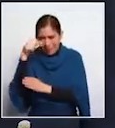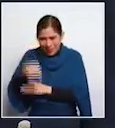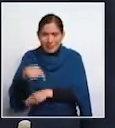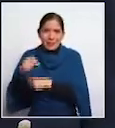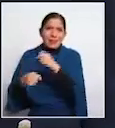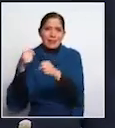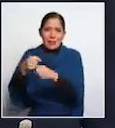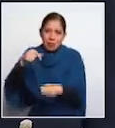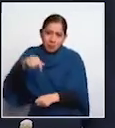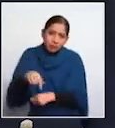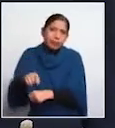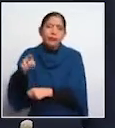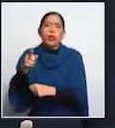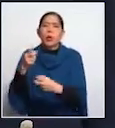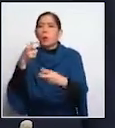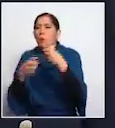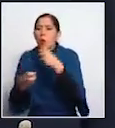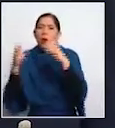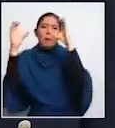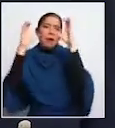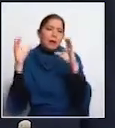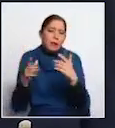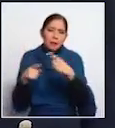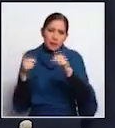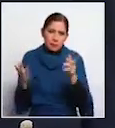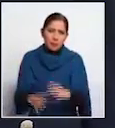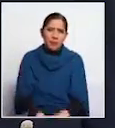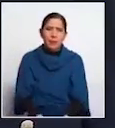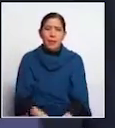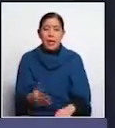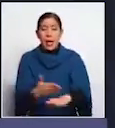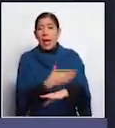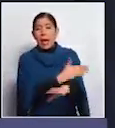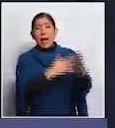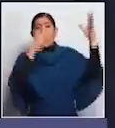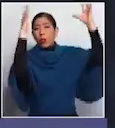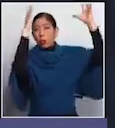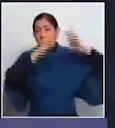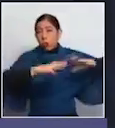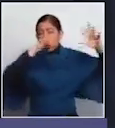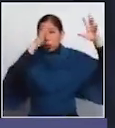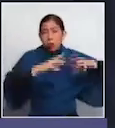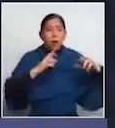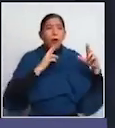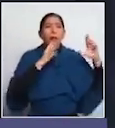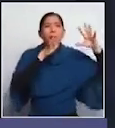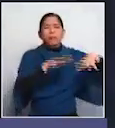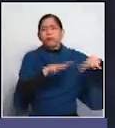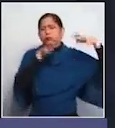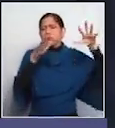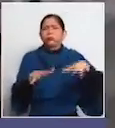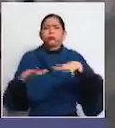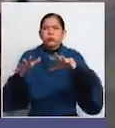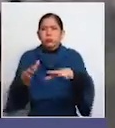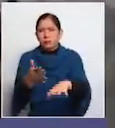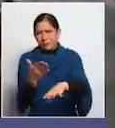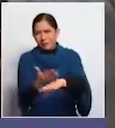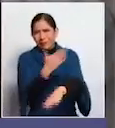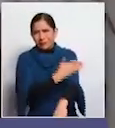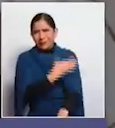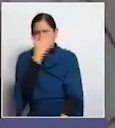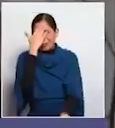producto fundamentalmente de las intensas lluvias y las inundaciones. Estamos hablando del periodo relacionado con este tipo de